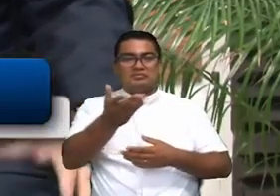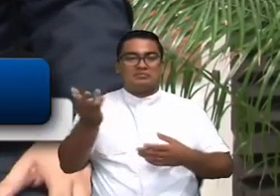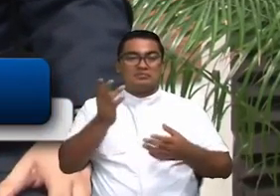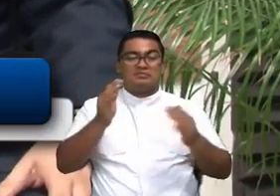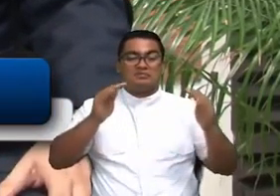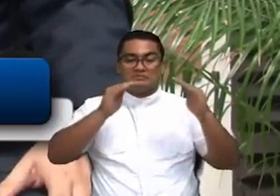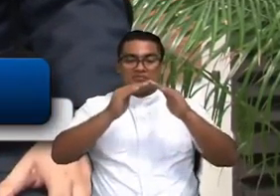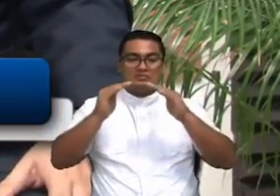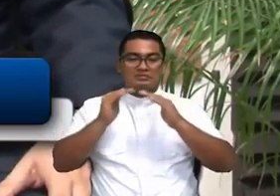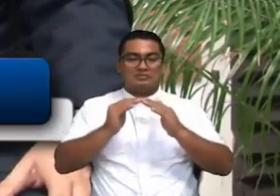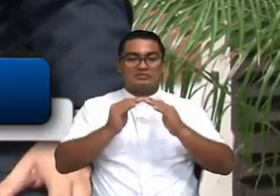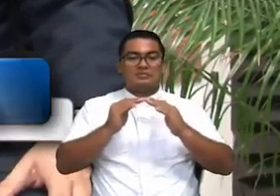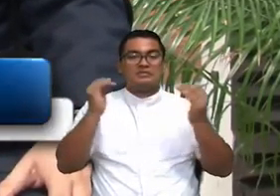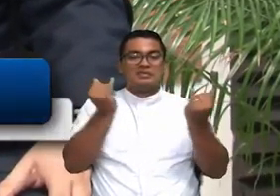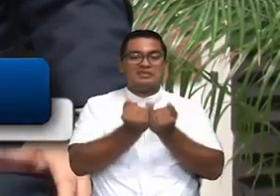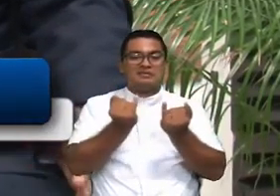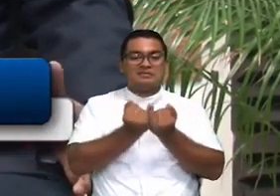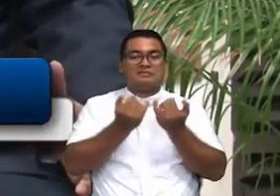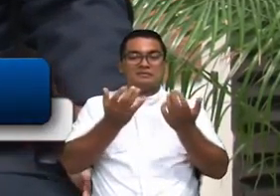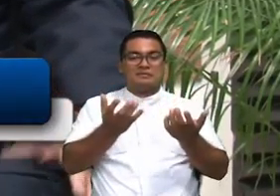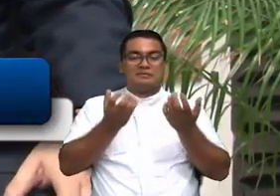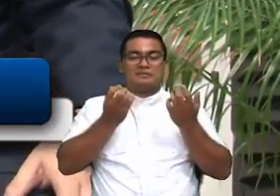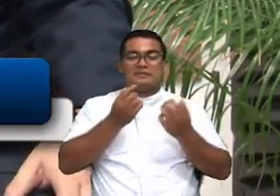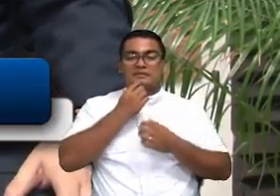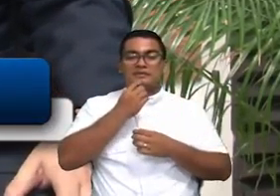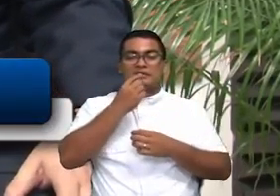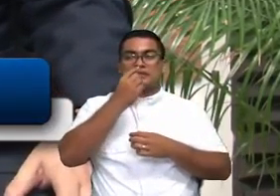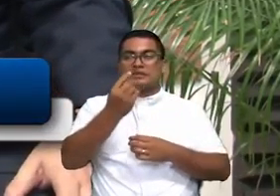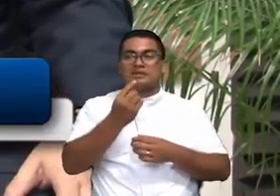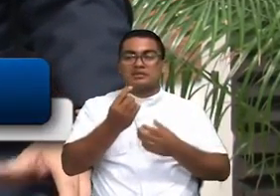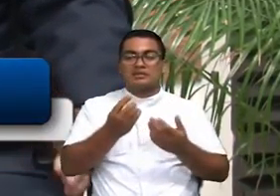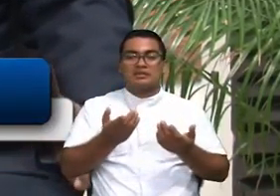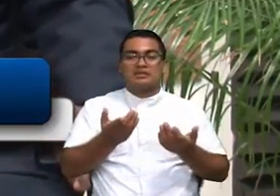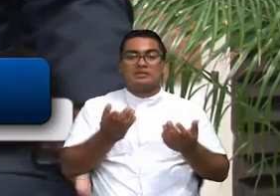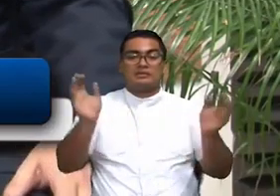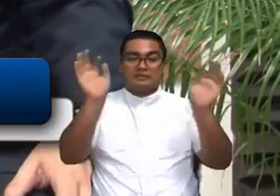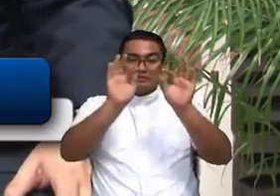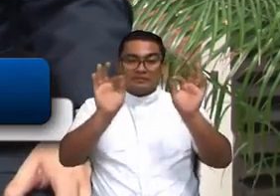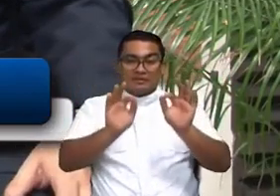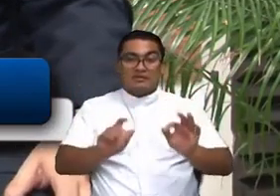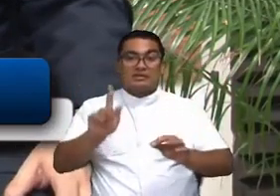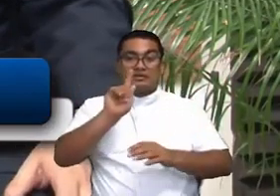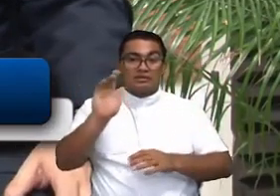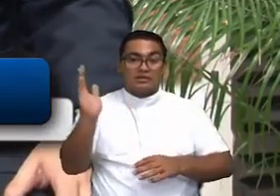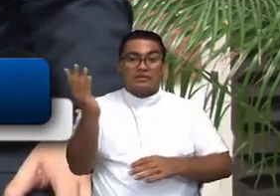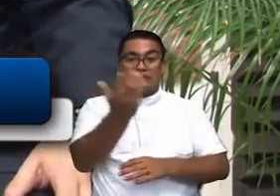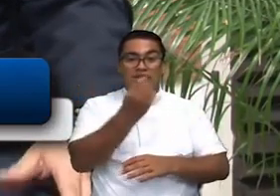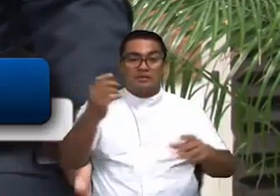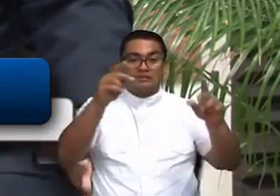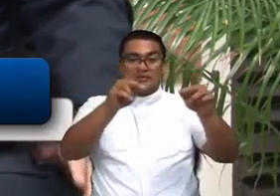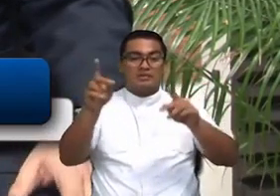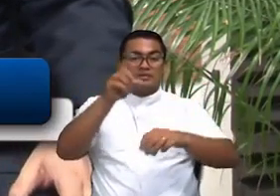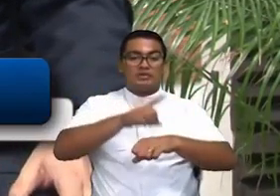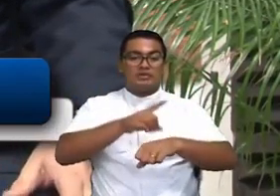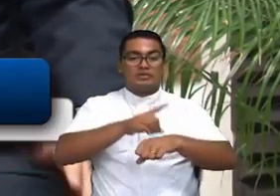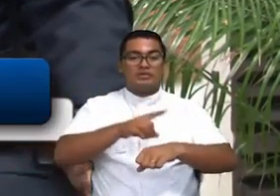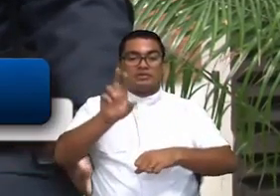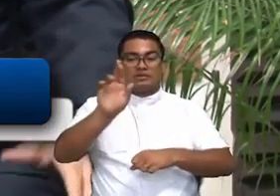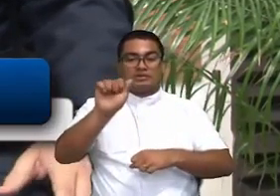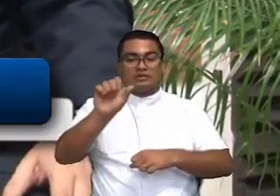sus casas. También quiero mencionar nuevamente felicidades a todos los médicos radiólogos en su día,